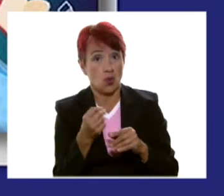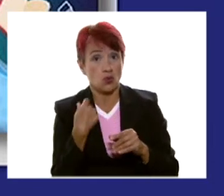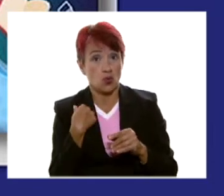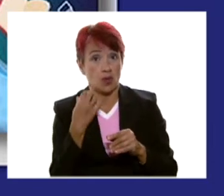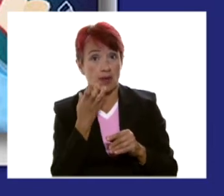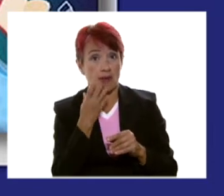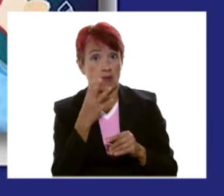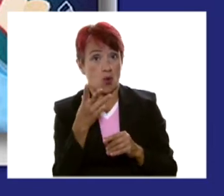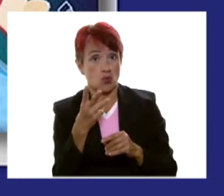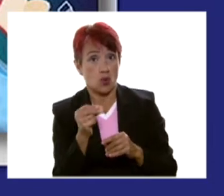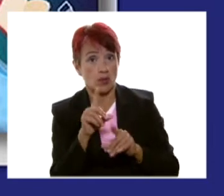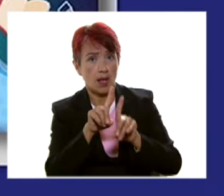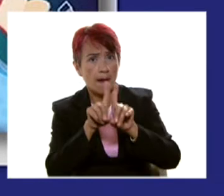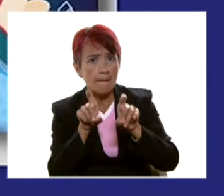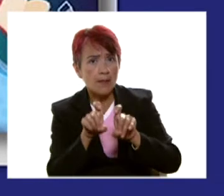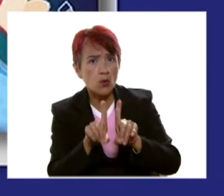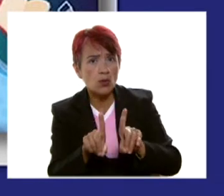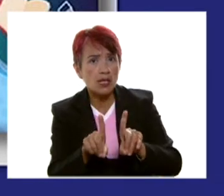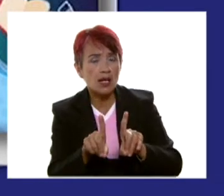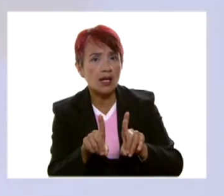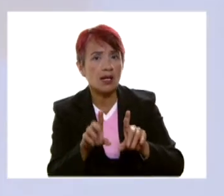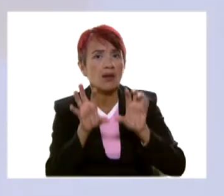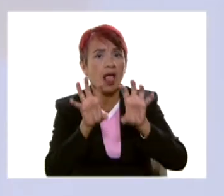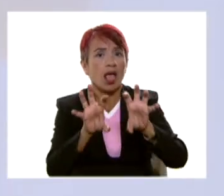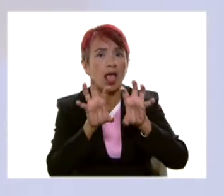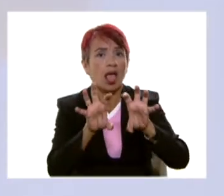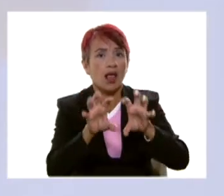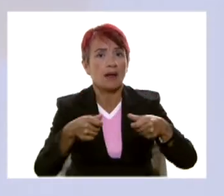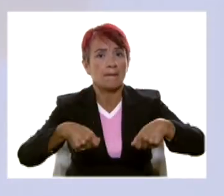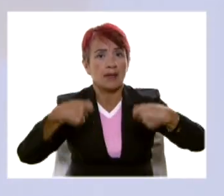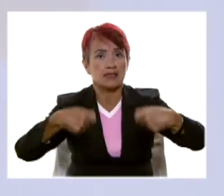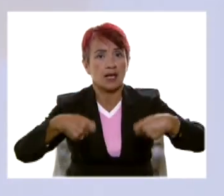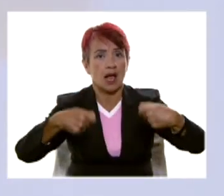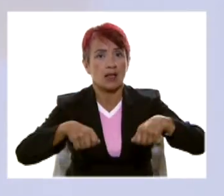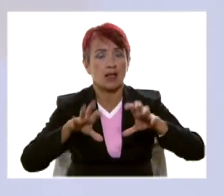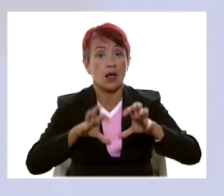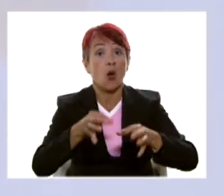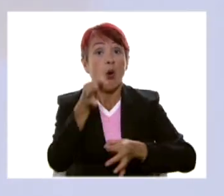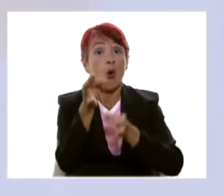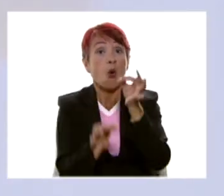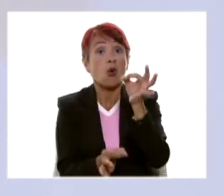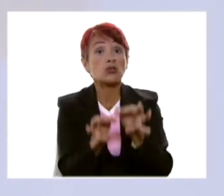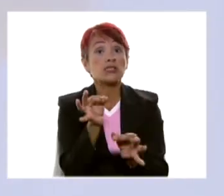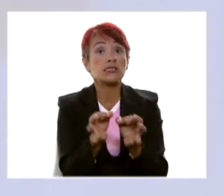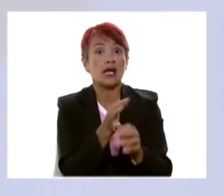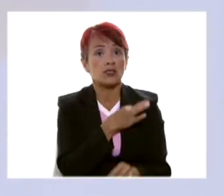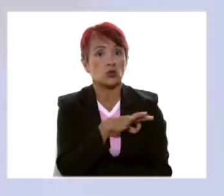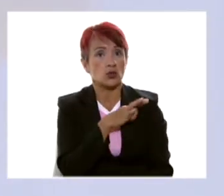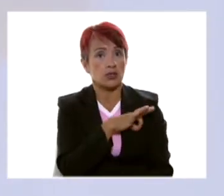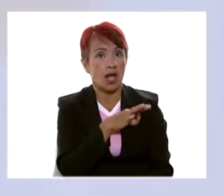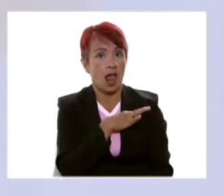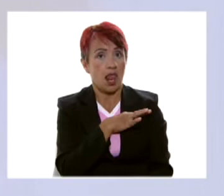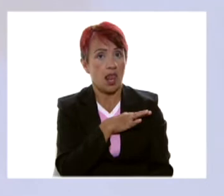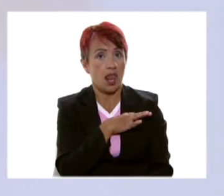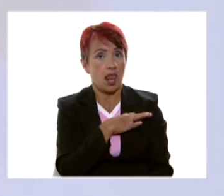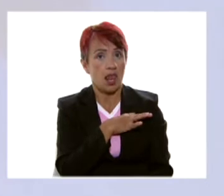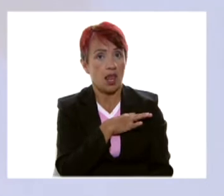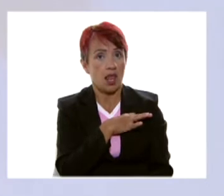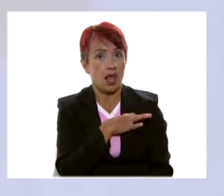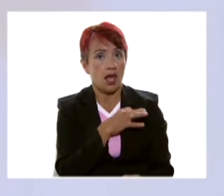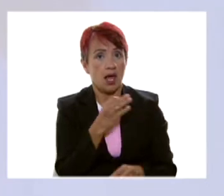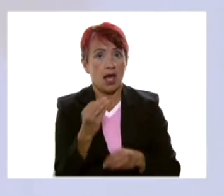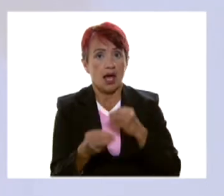obvio que no. Heavy joke es una broma pesada. Cuando hablamos de justicia social no podemos estar ni metiéndonos haciendo